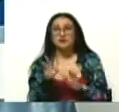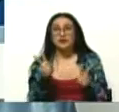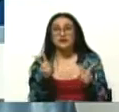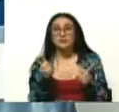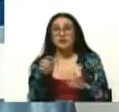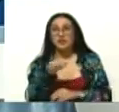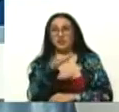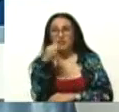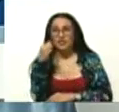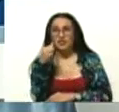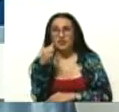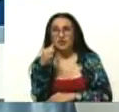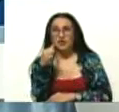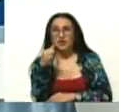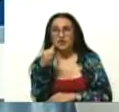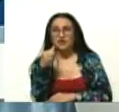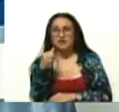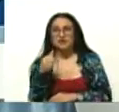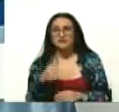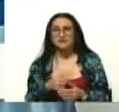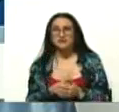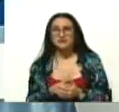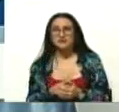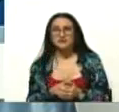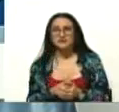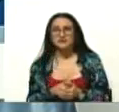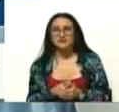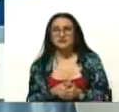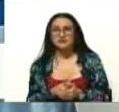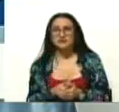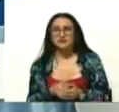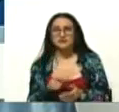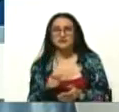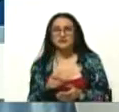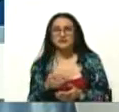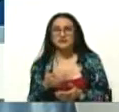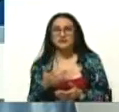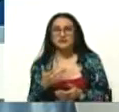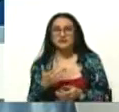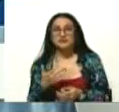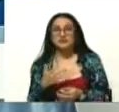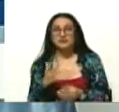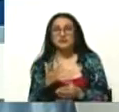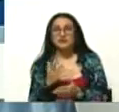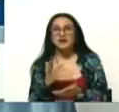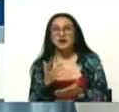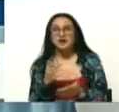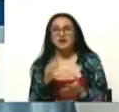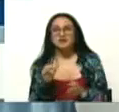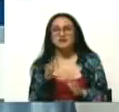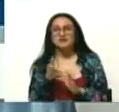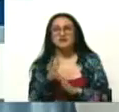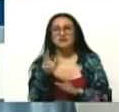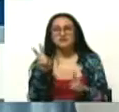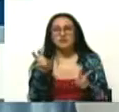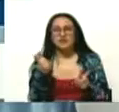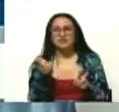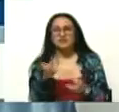las drogas recreativas, de que en vez de jugar picha, decíamos nosotros, metra